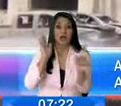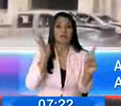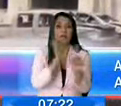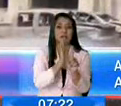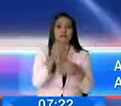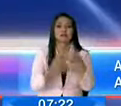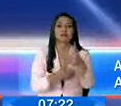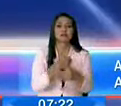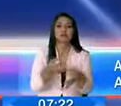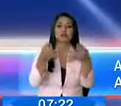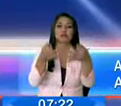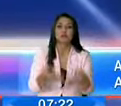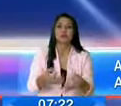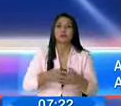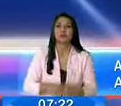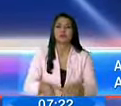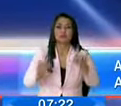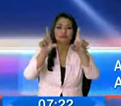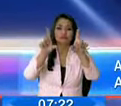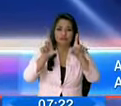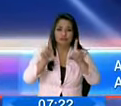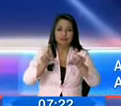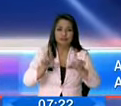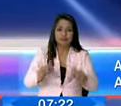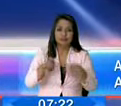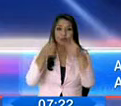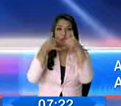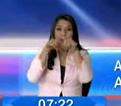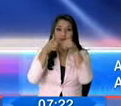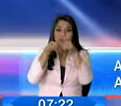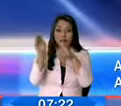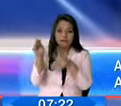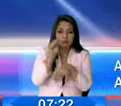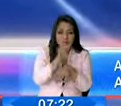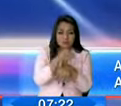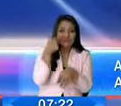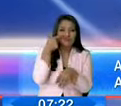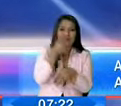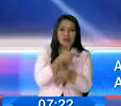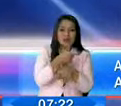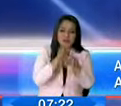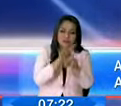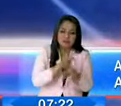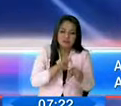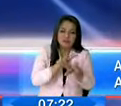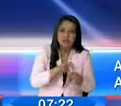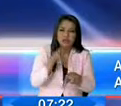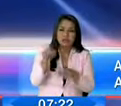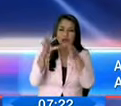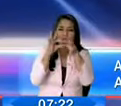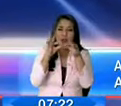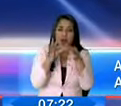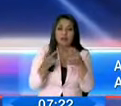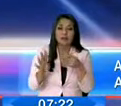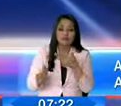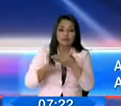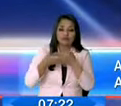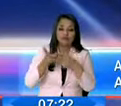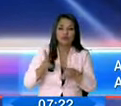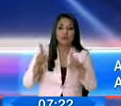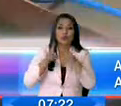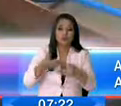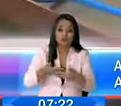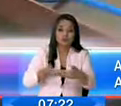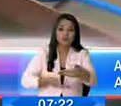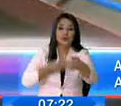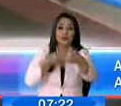cumplieron. Estas capturas de pantalla forman parte de las investigaciones que adelanta la Fiscalía General, en donde también reposa un documento en el que se